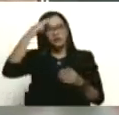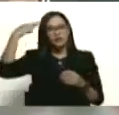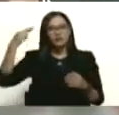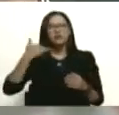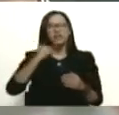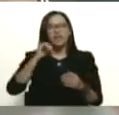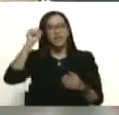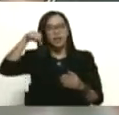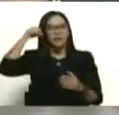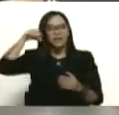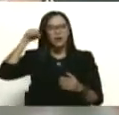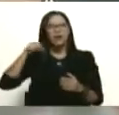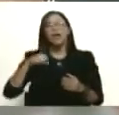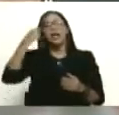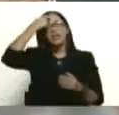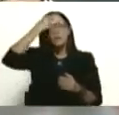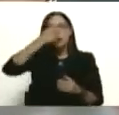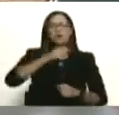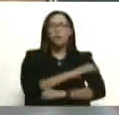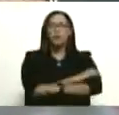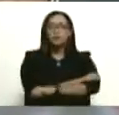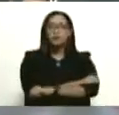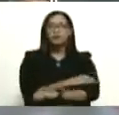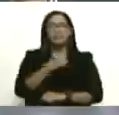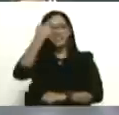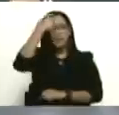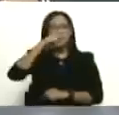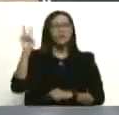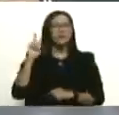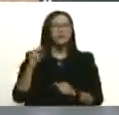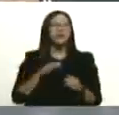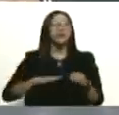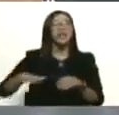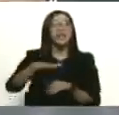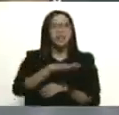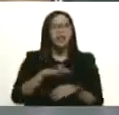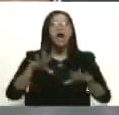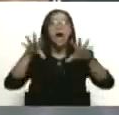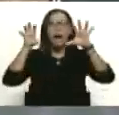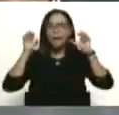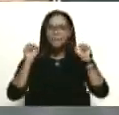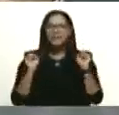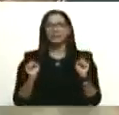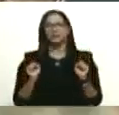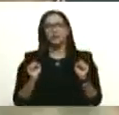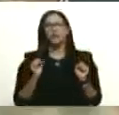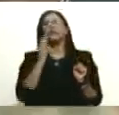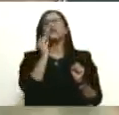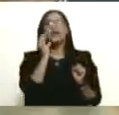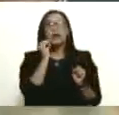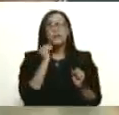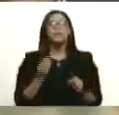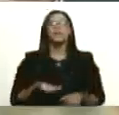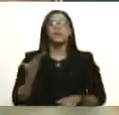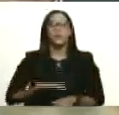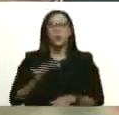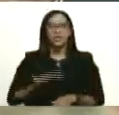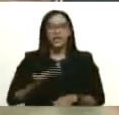película. El pueblo opositor y el pueblo venezolano en general aprendió una lección muy